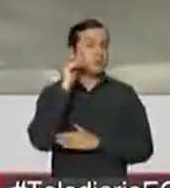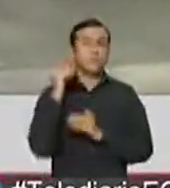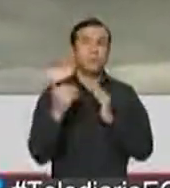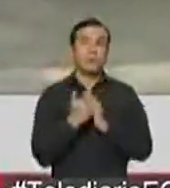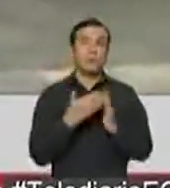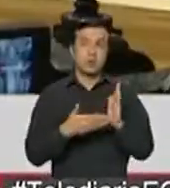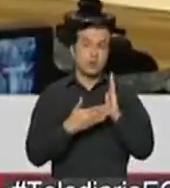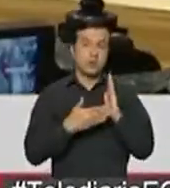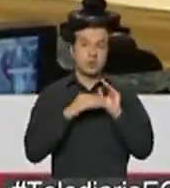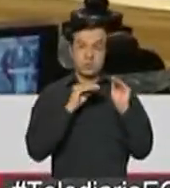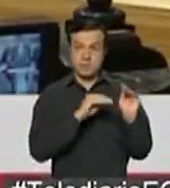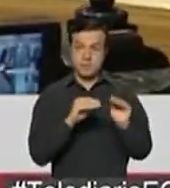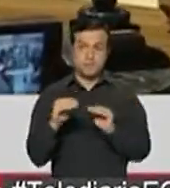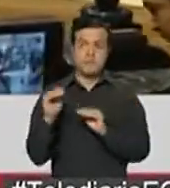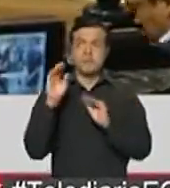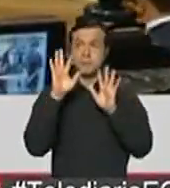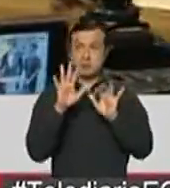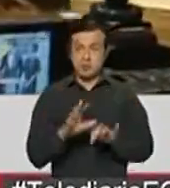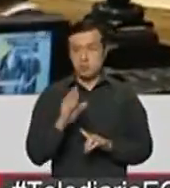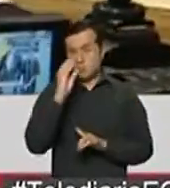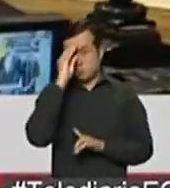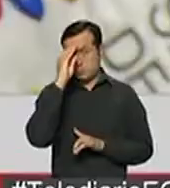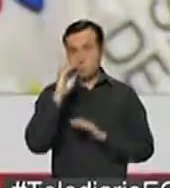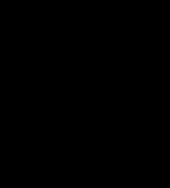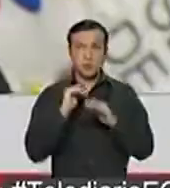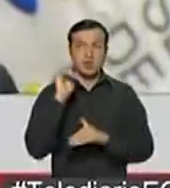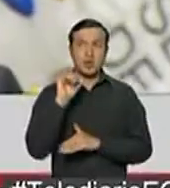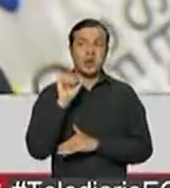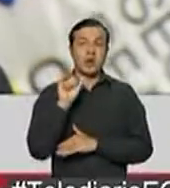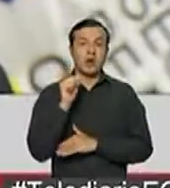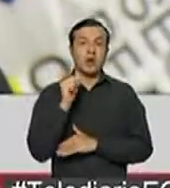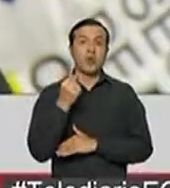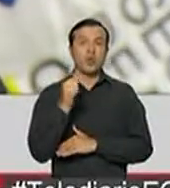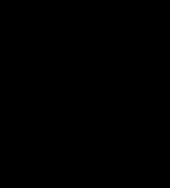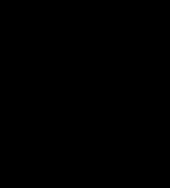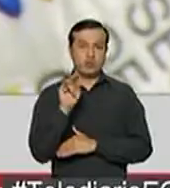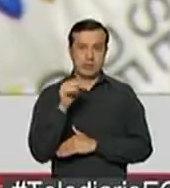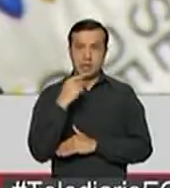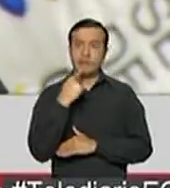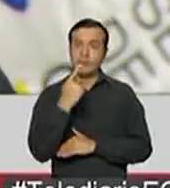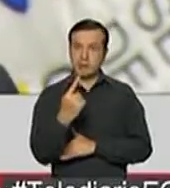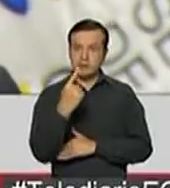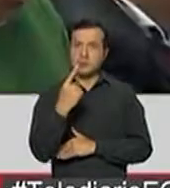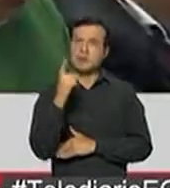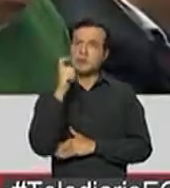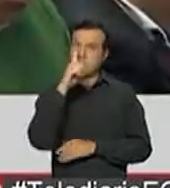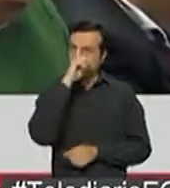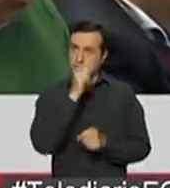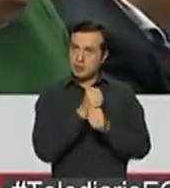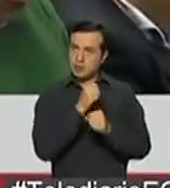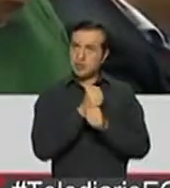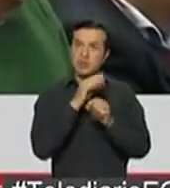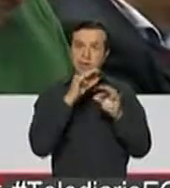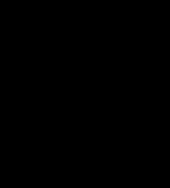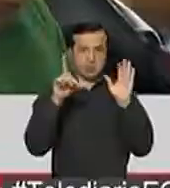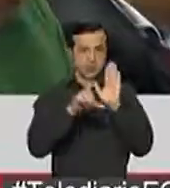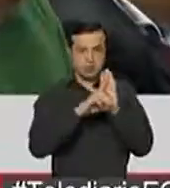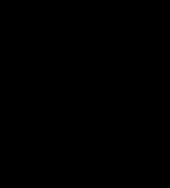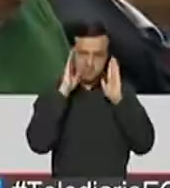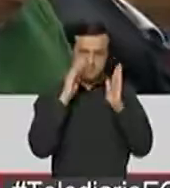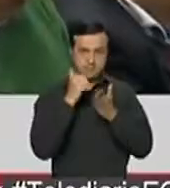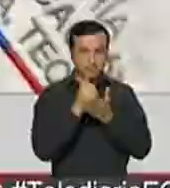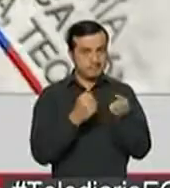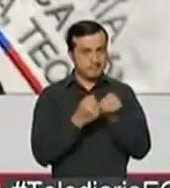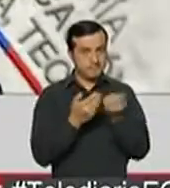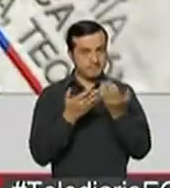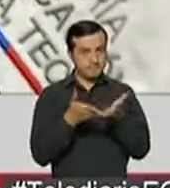modalidad de estudio, por lo cual el secretario de Educación Superior, Agustín Albán, aseguró que se debe trabajar en la calidad de la educación y en el marco legal que regule este tipo de